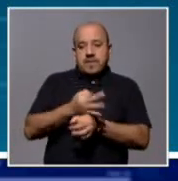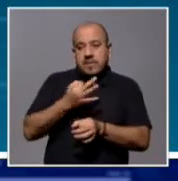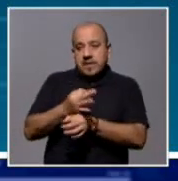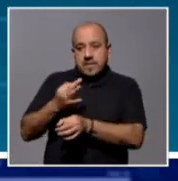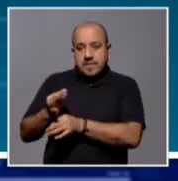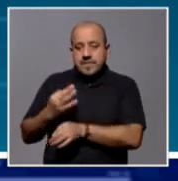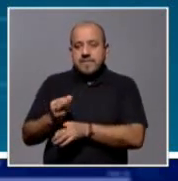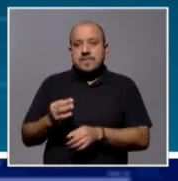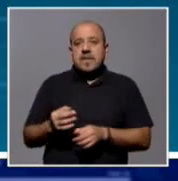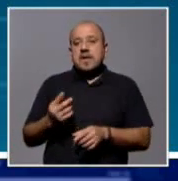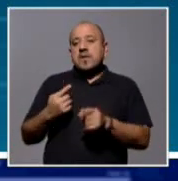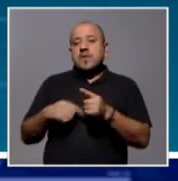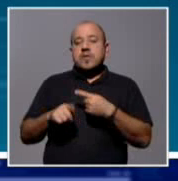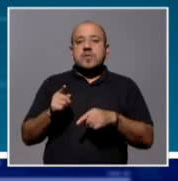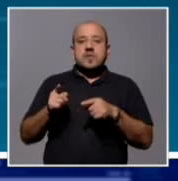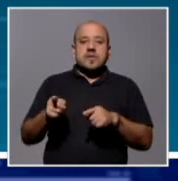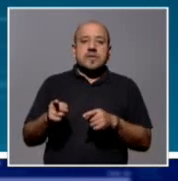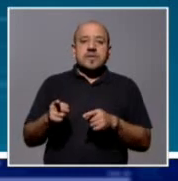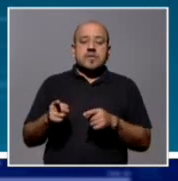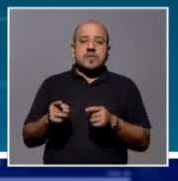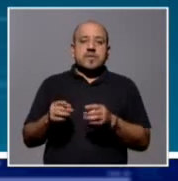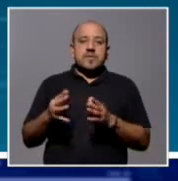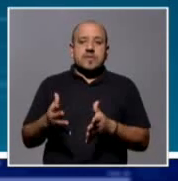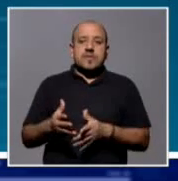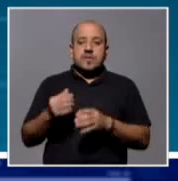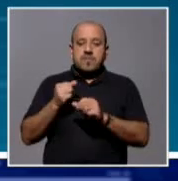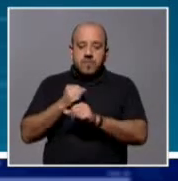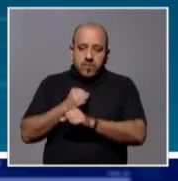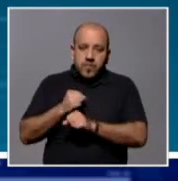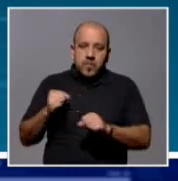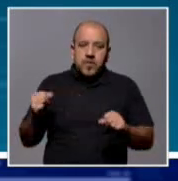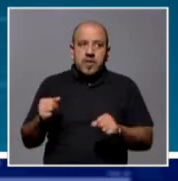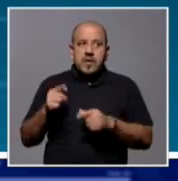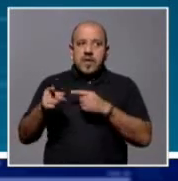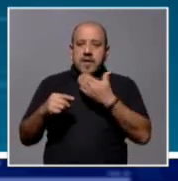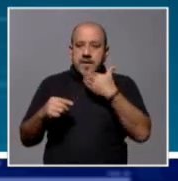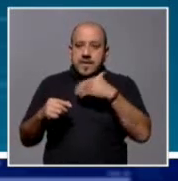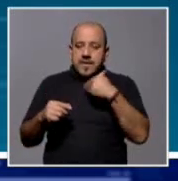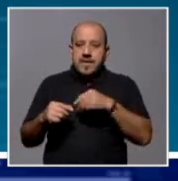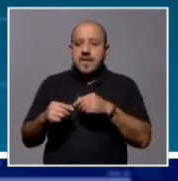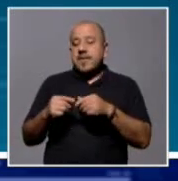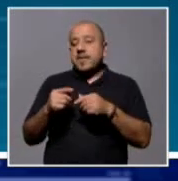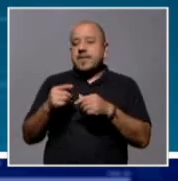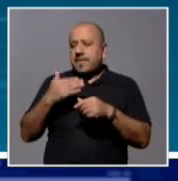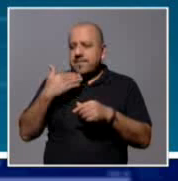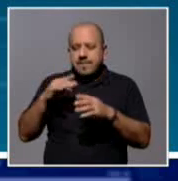formación. Y bueno, es tratar de lograr ese entendimiento, esa fusión,